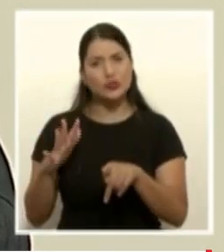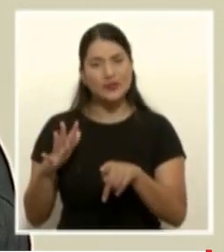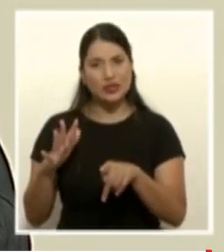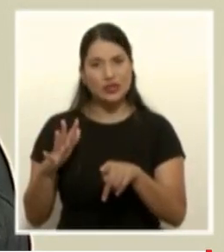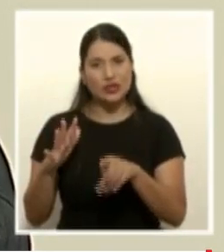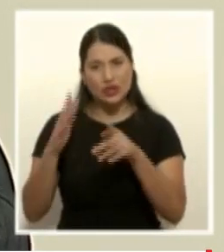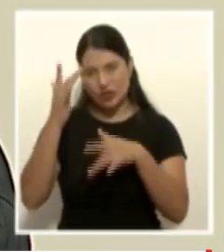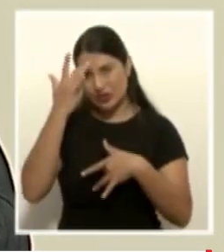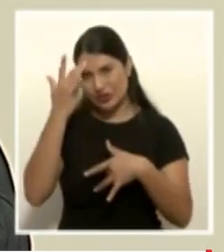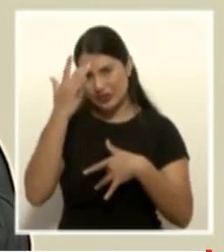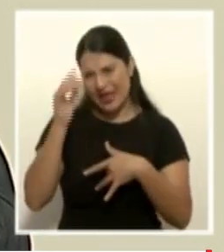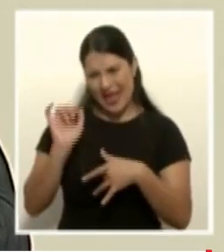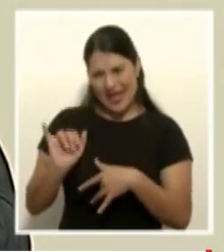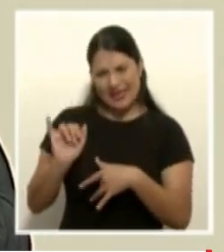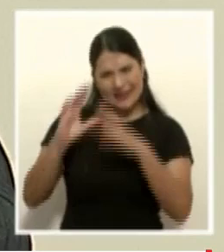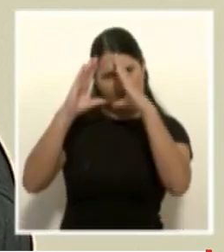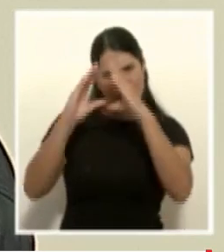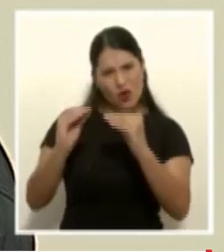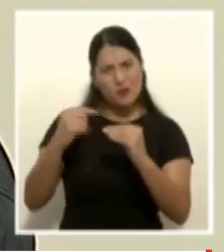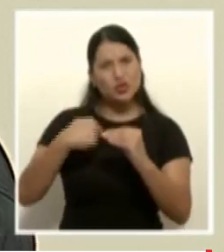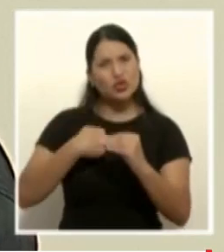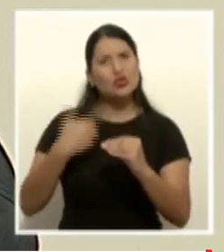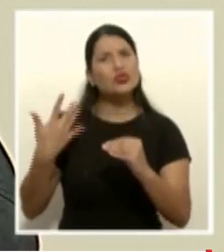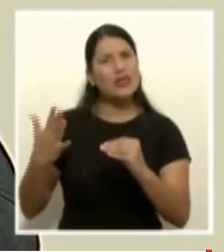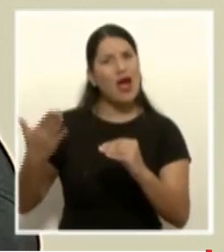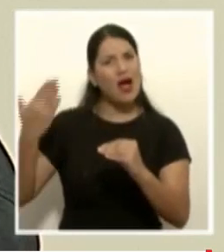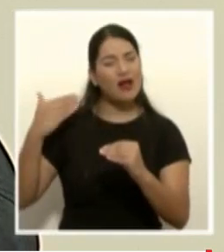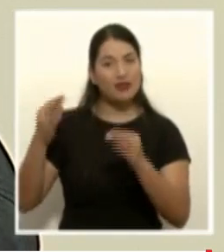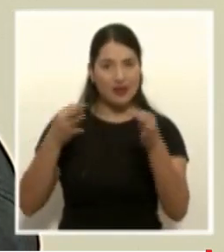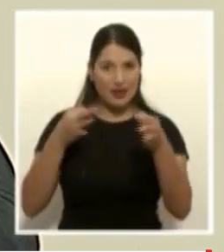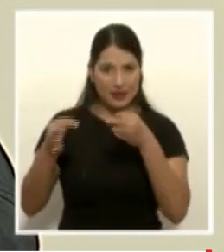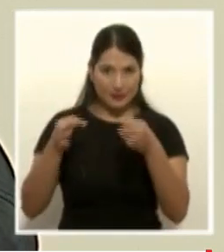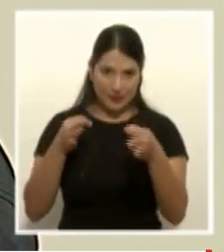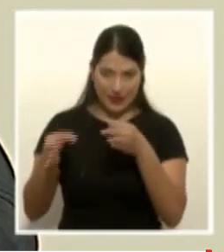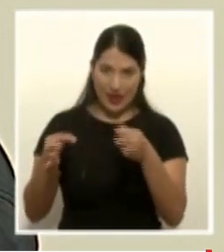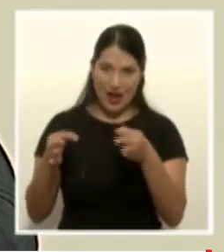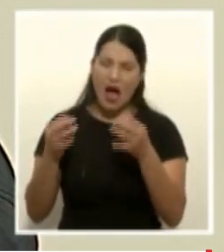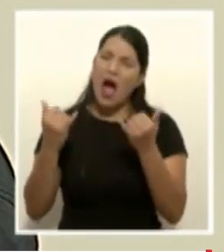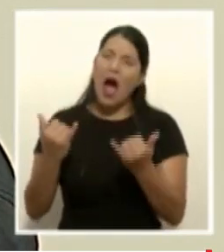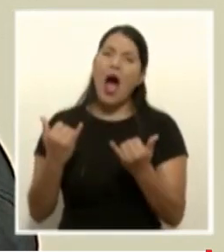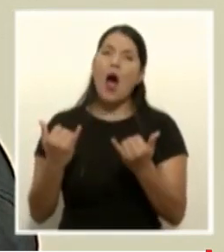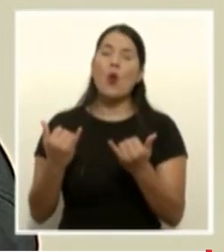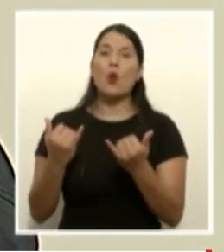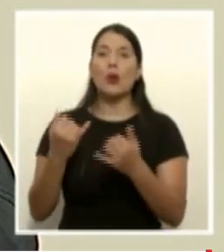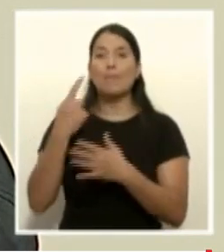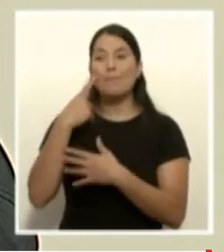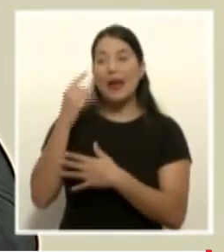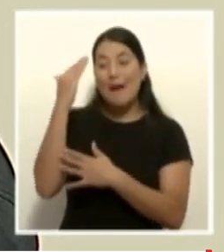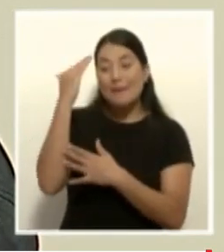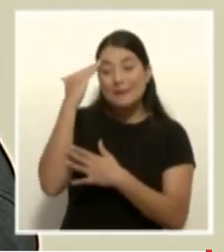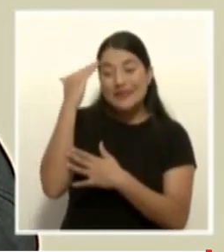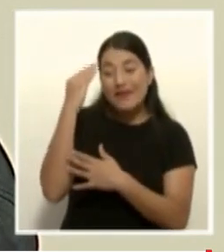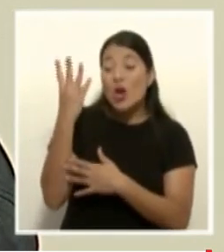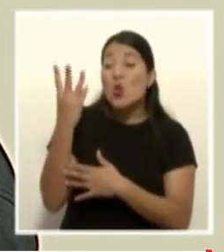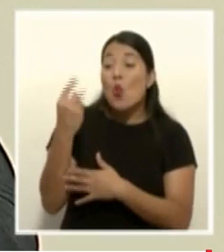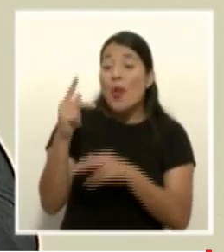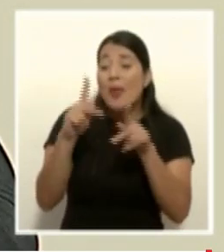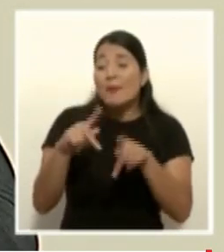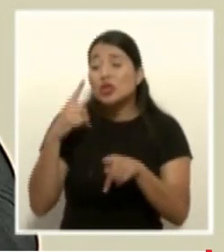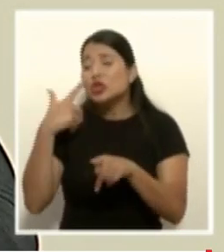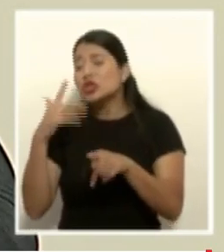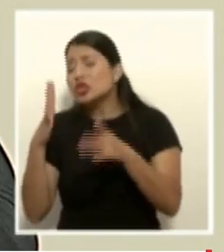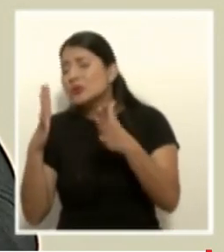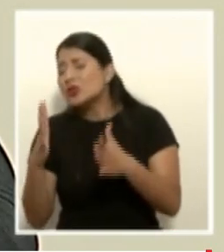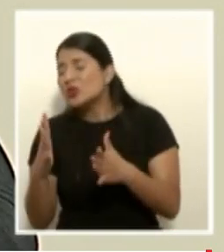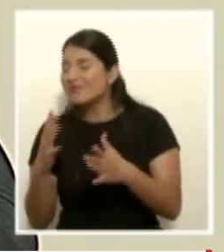que yo lo había explicado en el sentido de que hay mucha dificultad logística para obtener el dato completo y nosotros manejamos